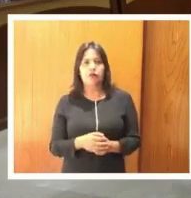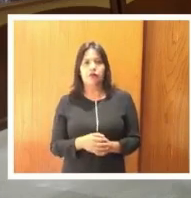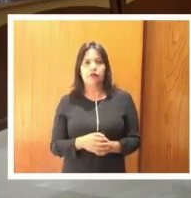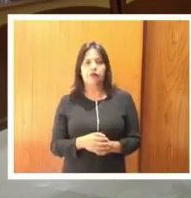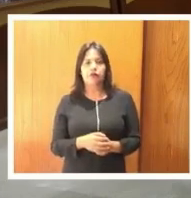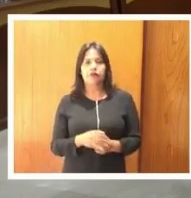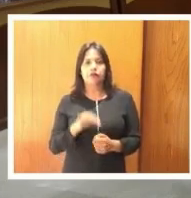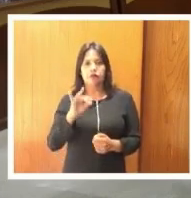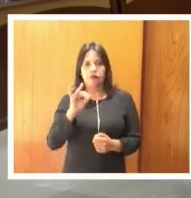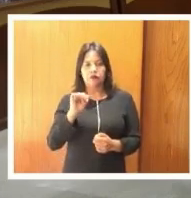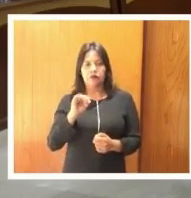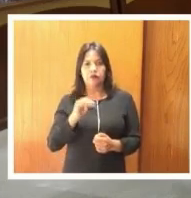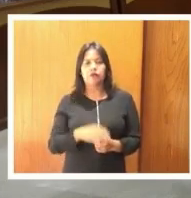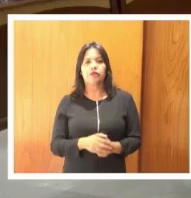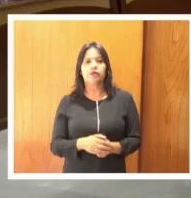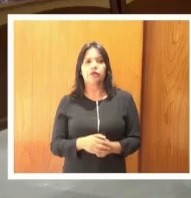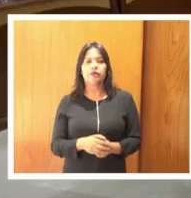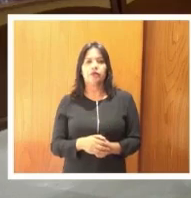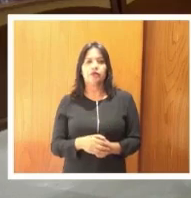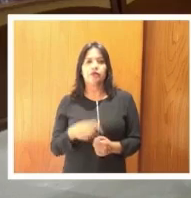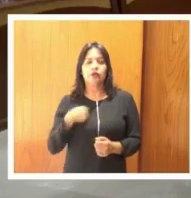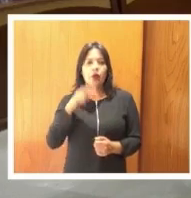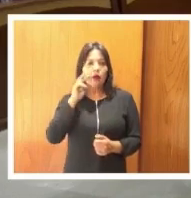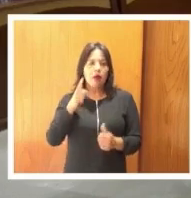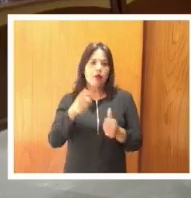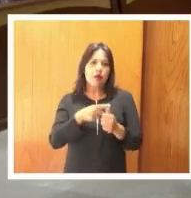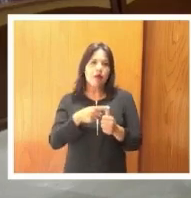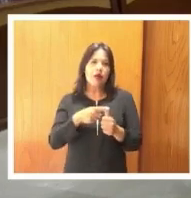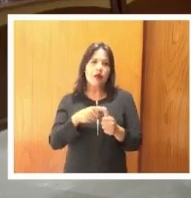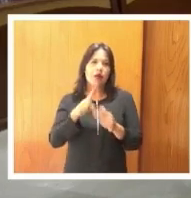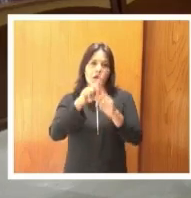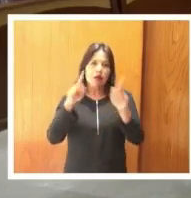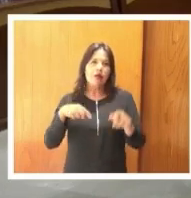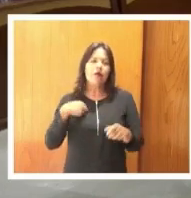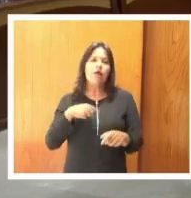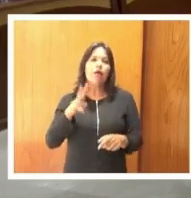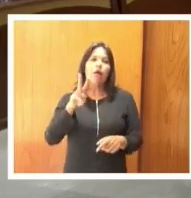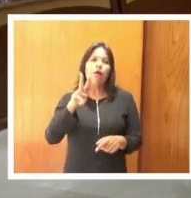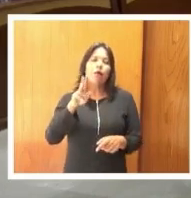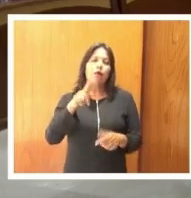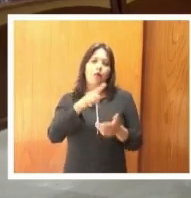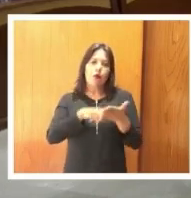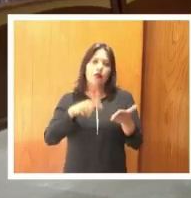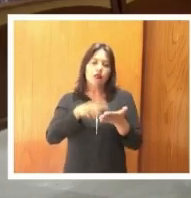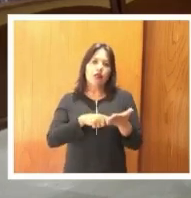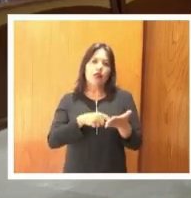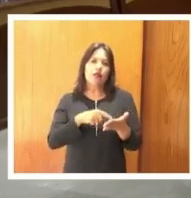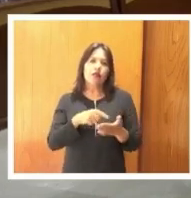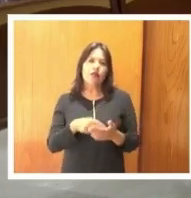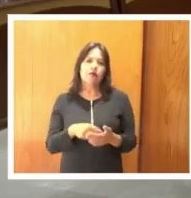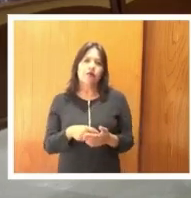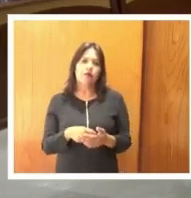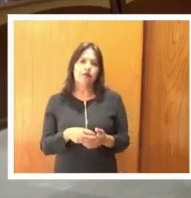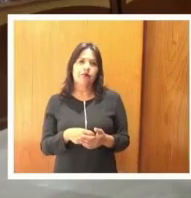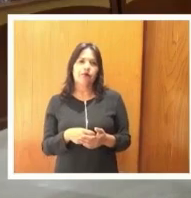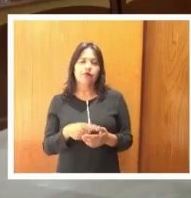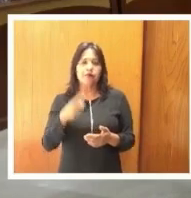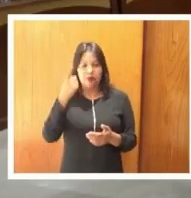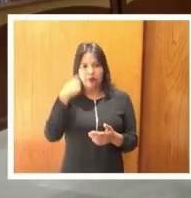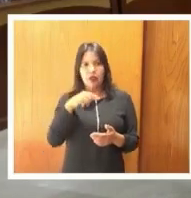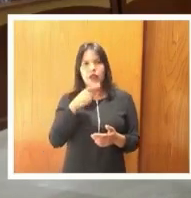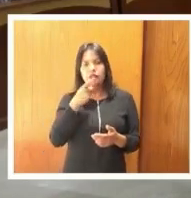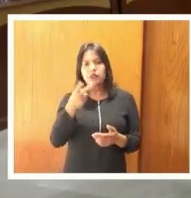Gracias. En este primer bloque emito un voto disidente en el recurso